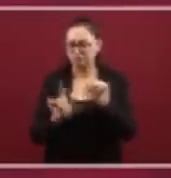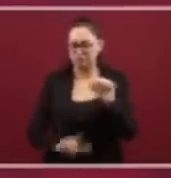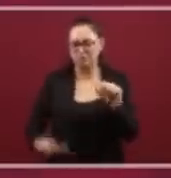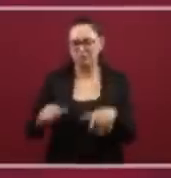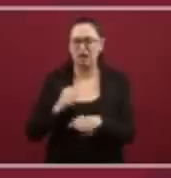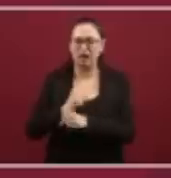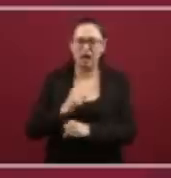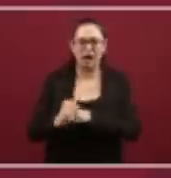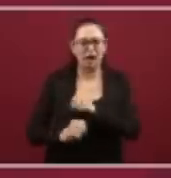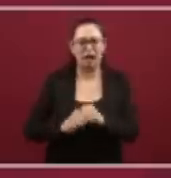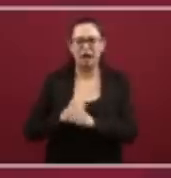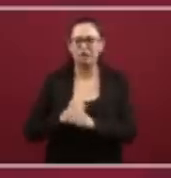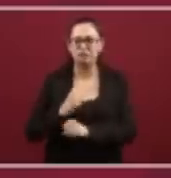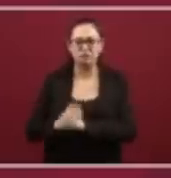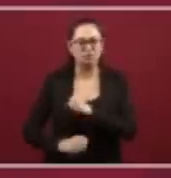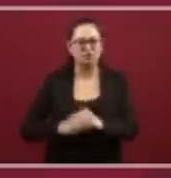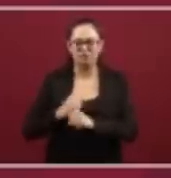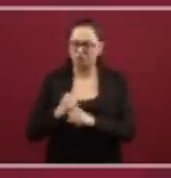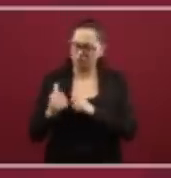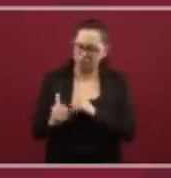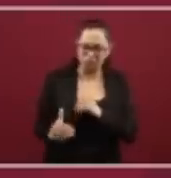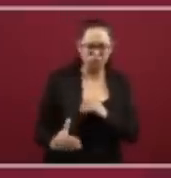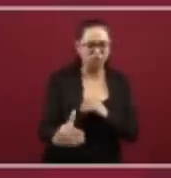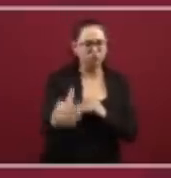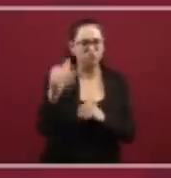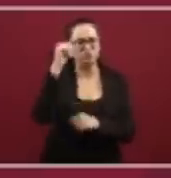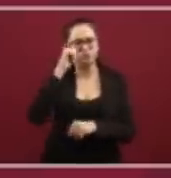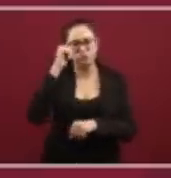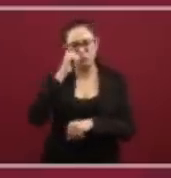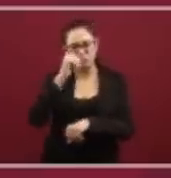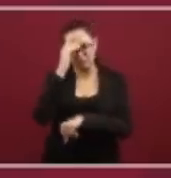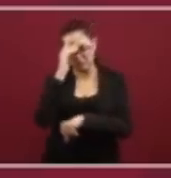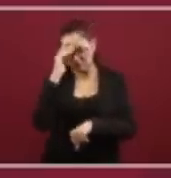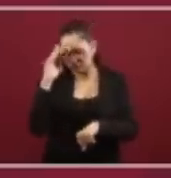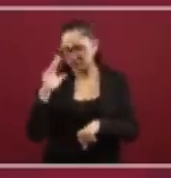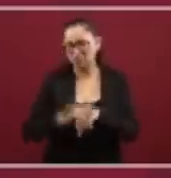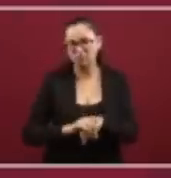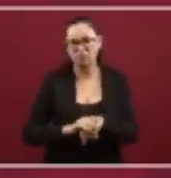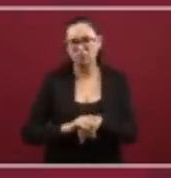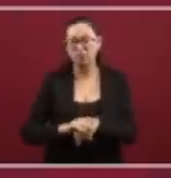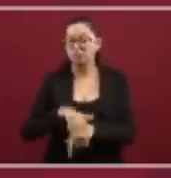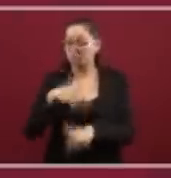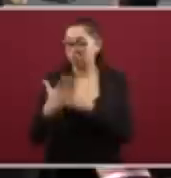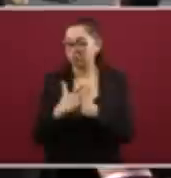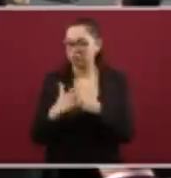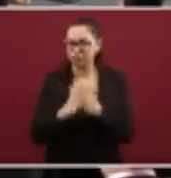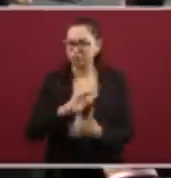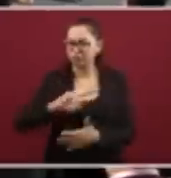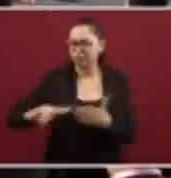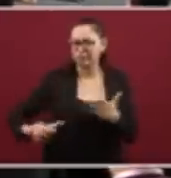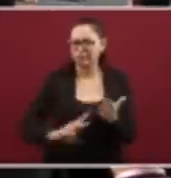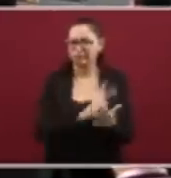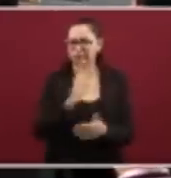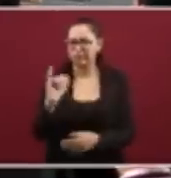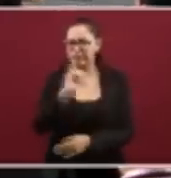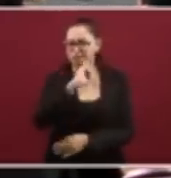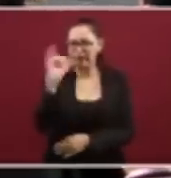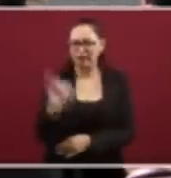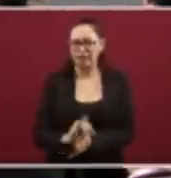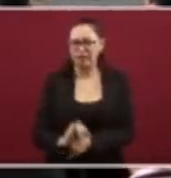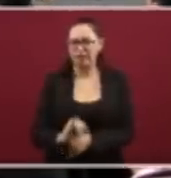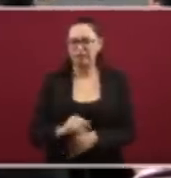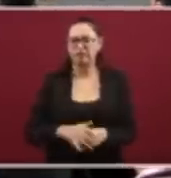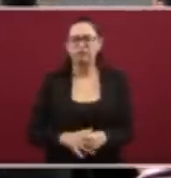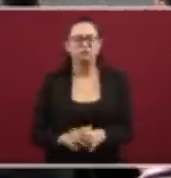y por siempre para que no se olvide para que no se repita la bandera si sarah media